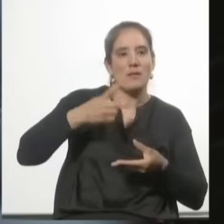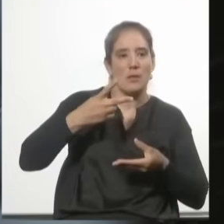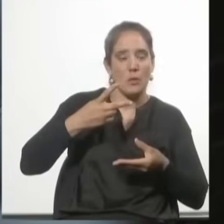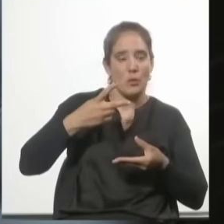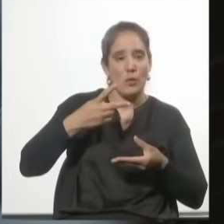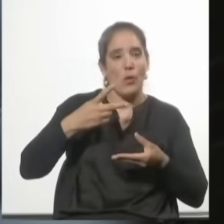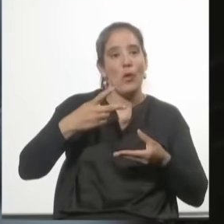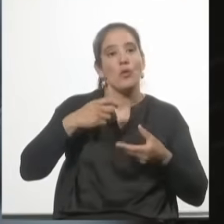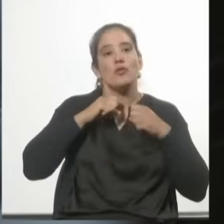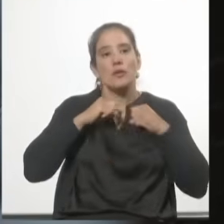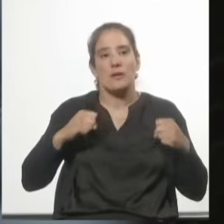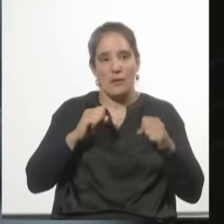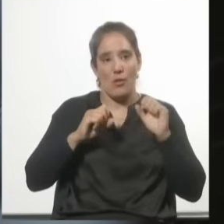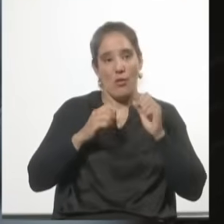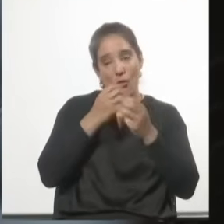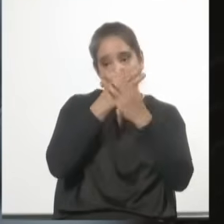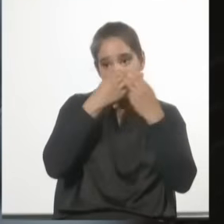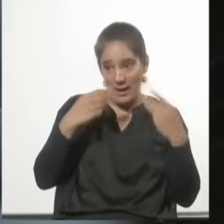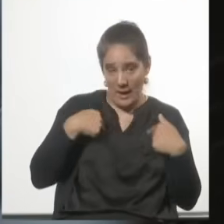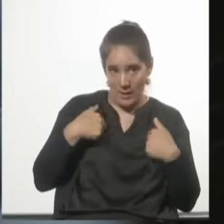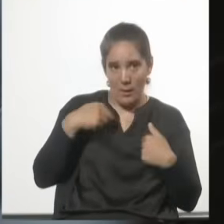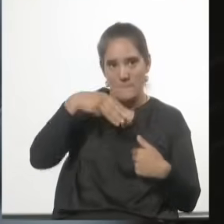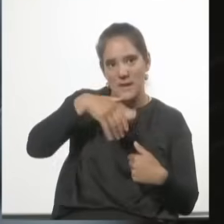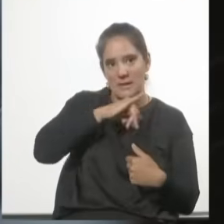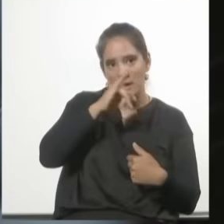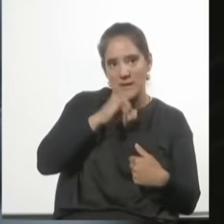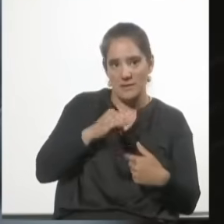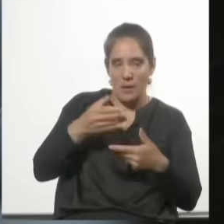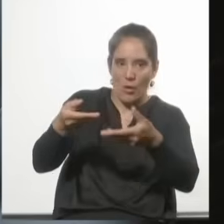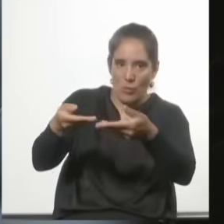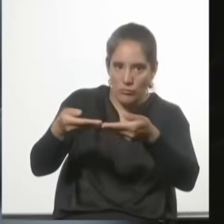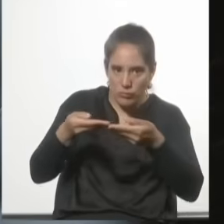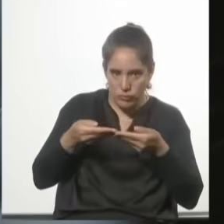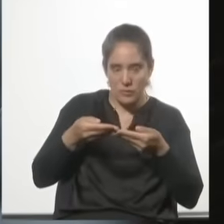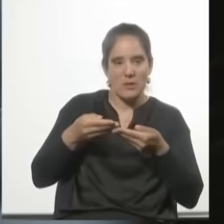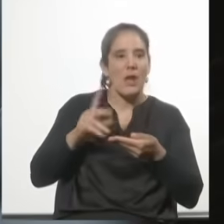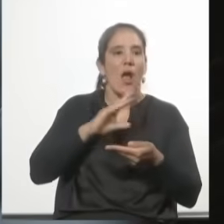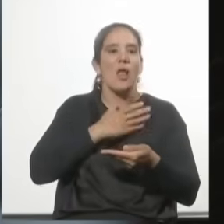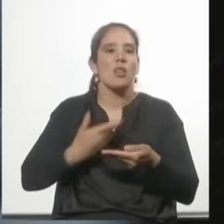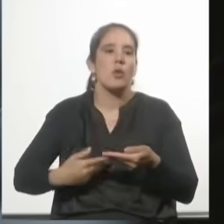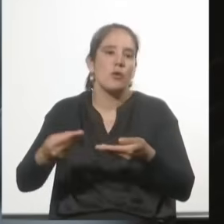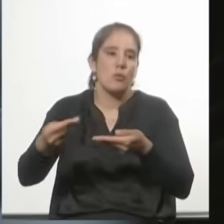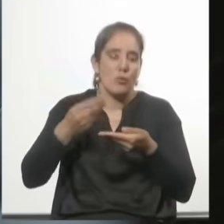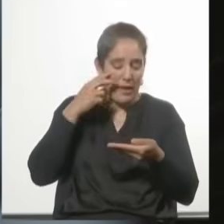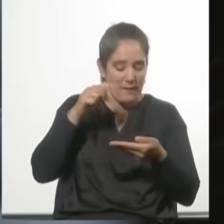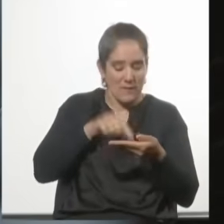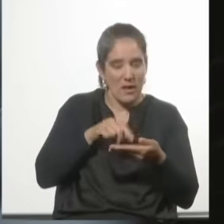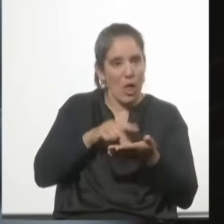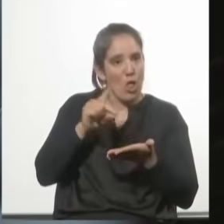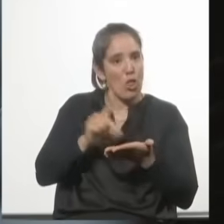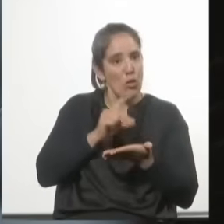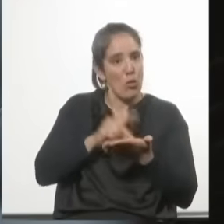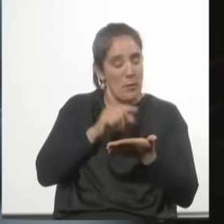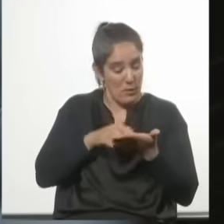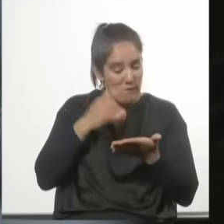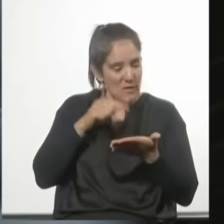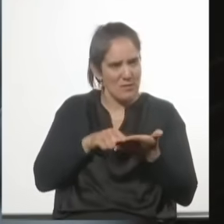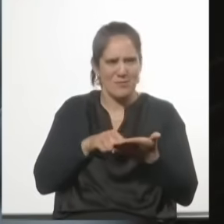doctor Fabián Martínez, de mano del señor Mario Cardama, surgen